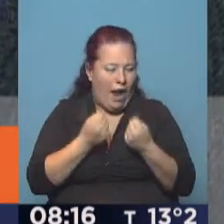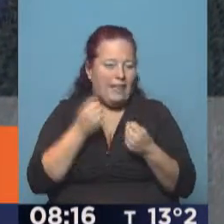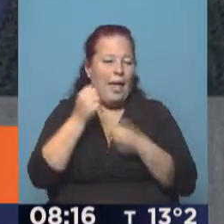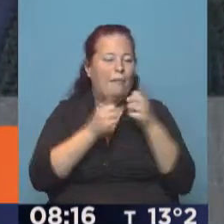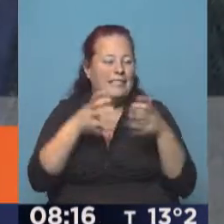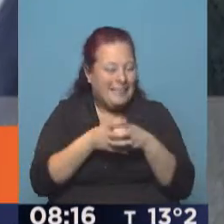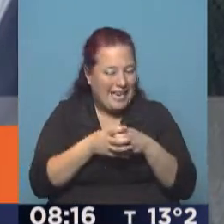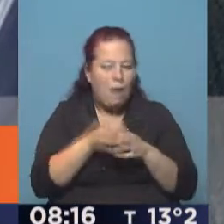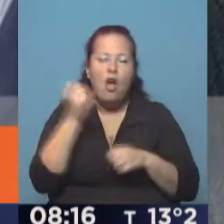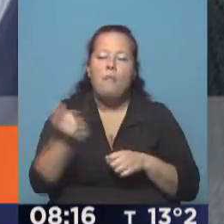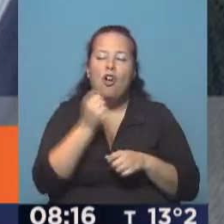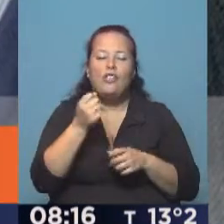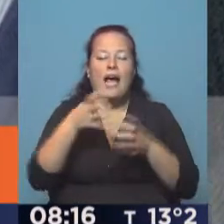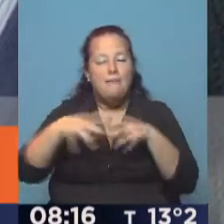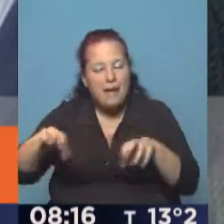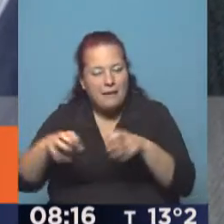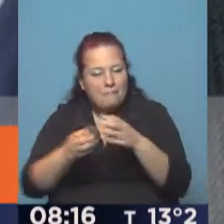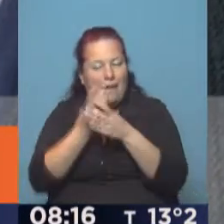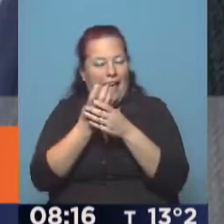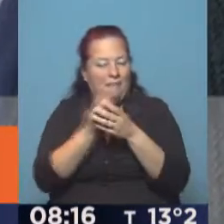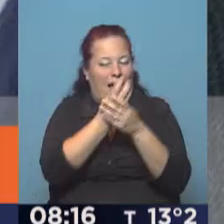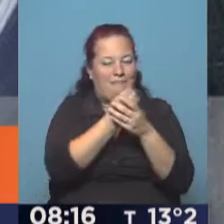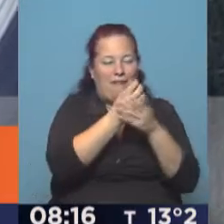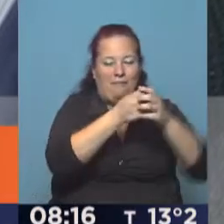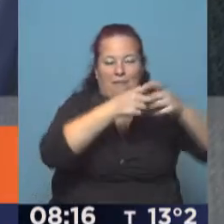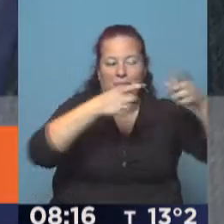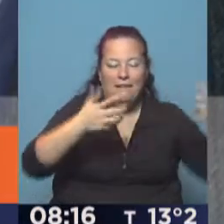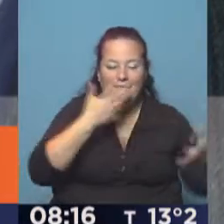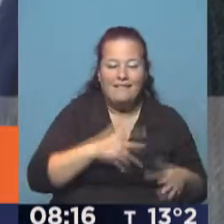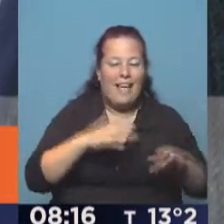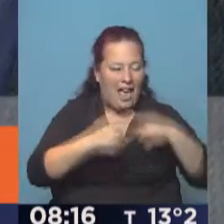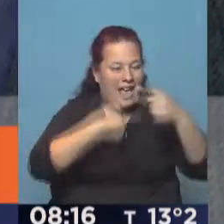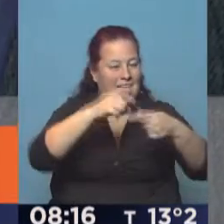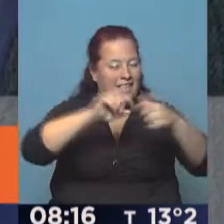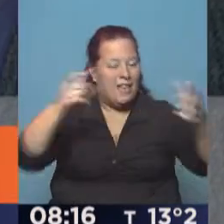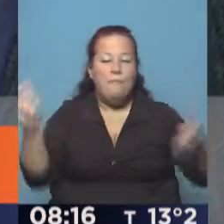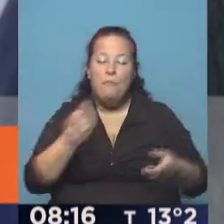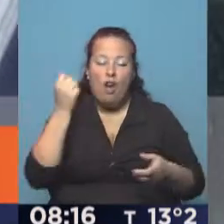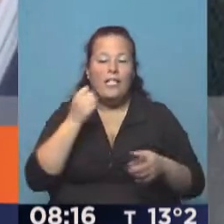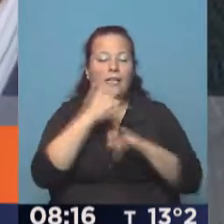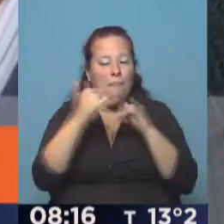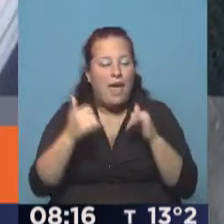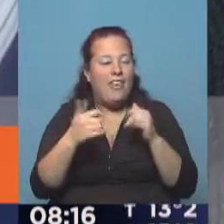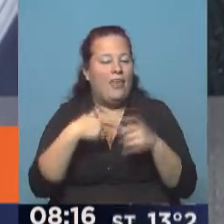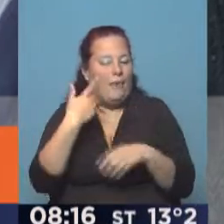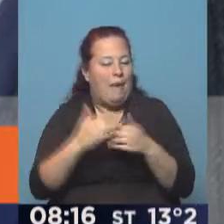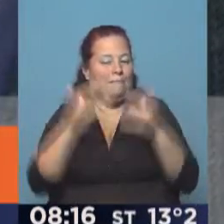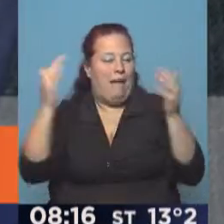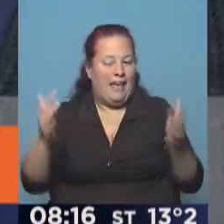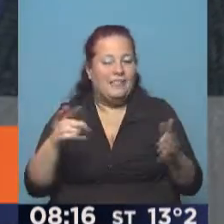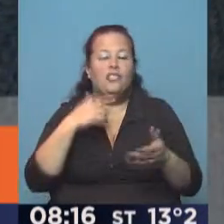porque lo importante es que las micro se conviertan en pequeñas, las pequeñas se conviertan en medianas, y también es muy importante que las medianas se conviertan en grandes, ¿no?